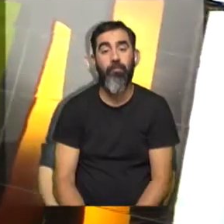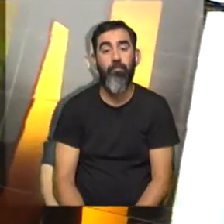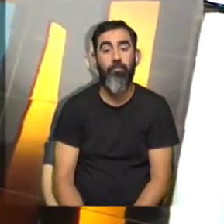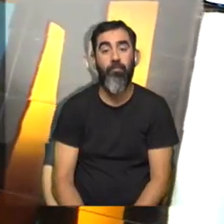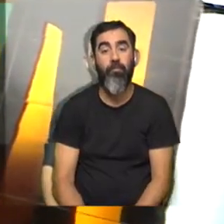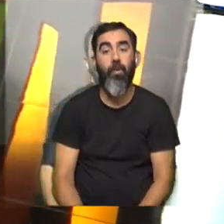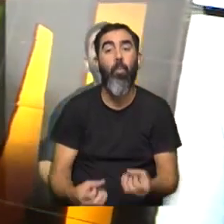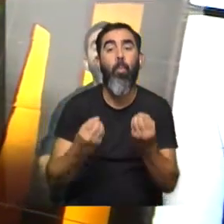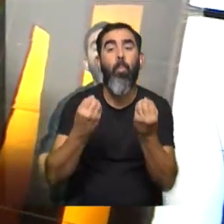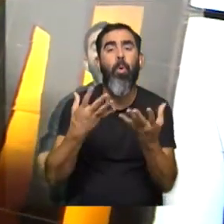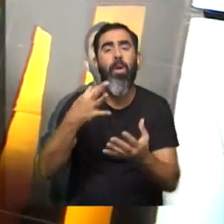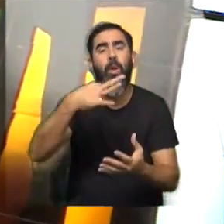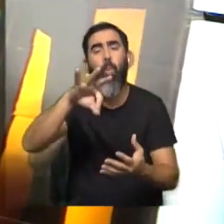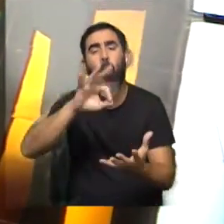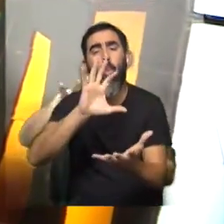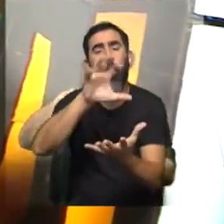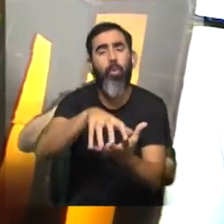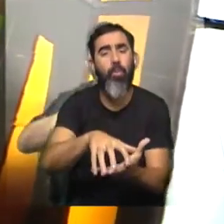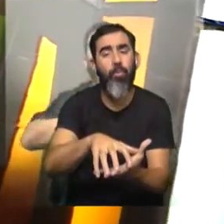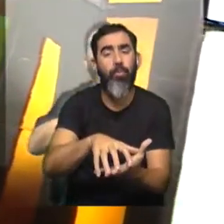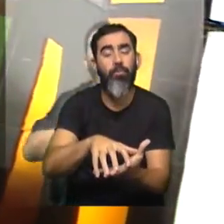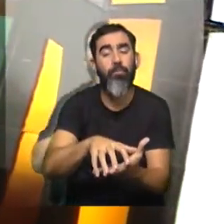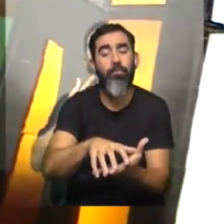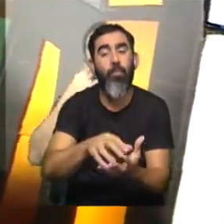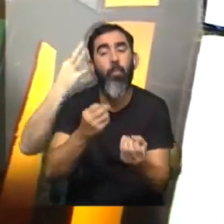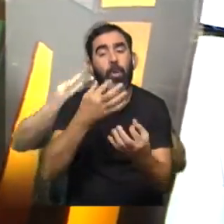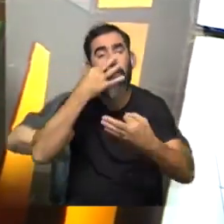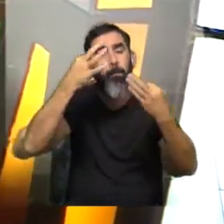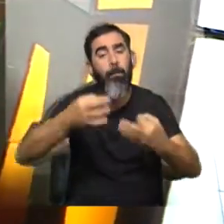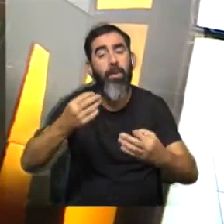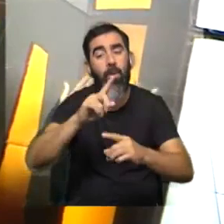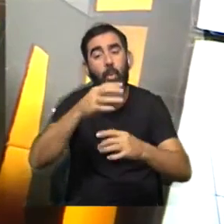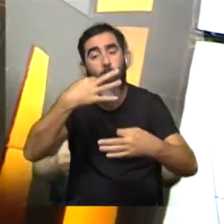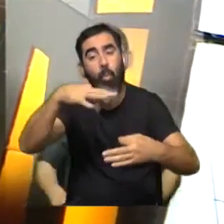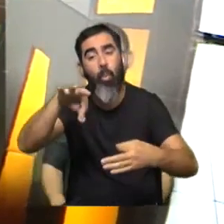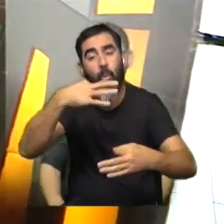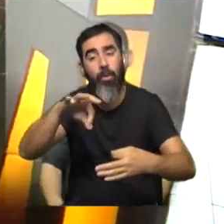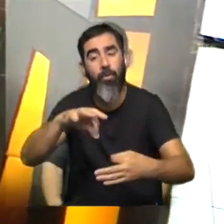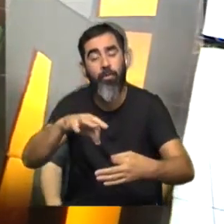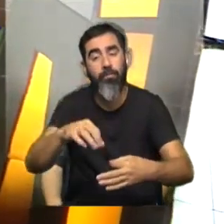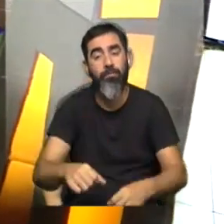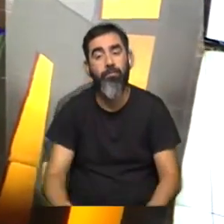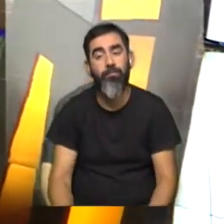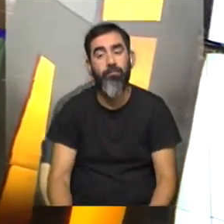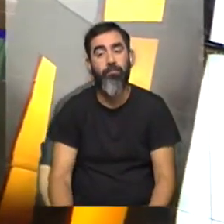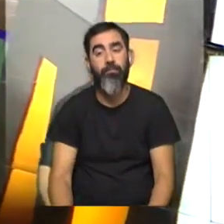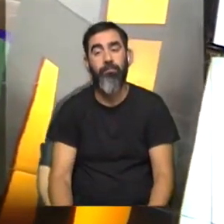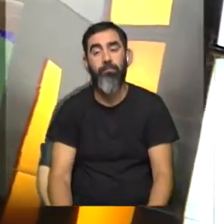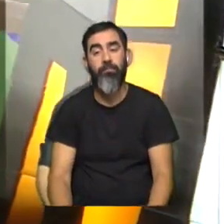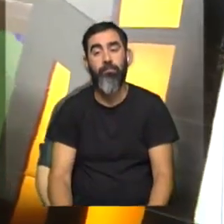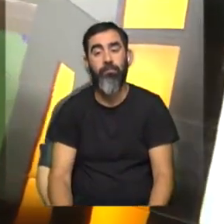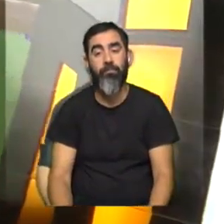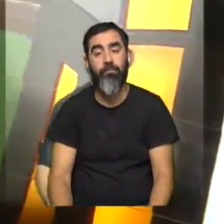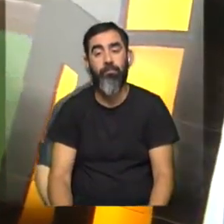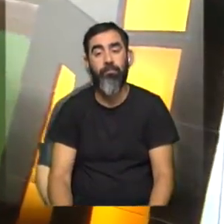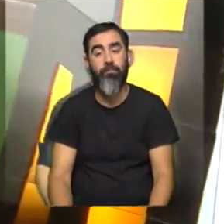¿Por qué es único los catalanes? ¿O por qué es tan especial? Tal vez no sea único, aunque creo que sí lo es. Sí, en realidad lo que